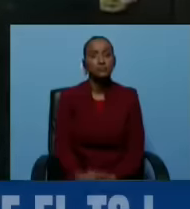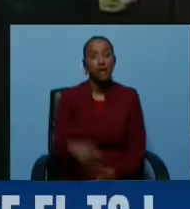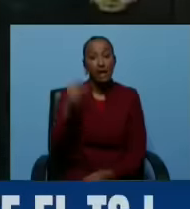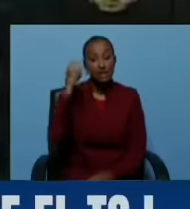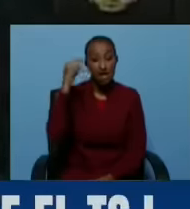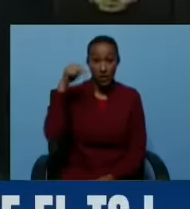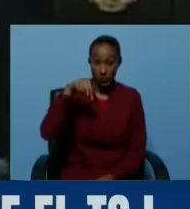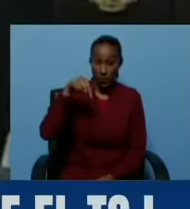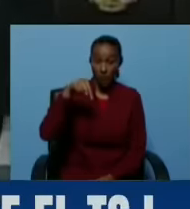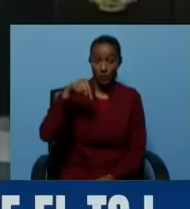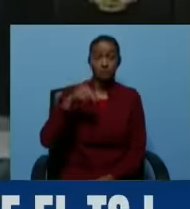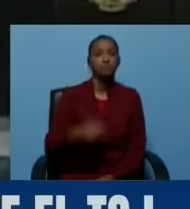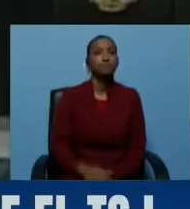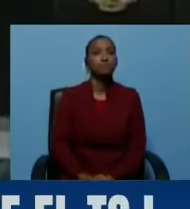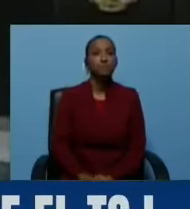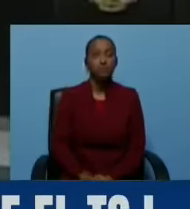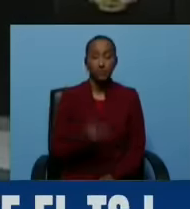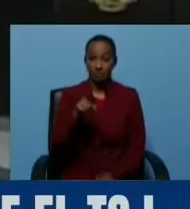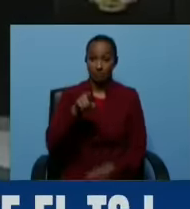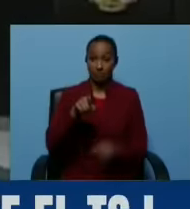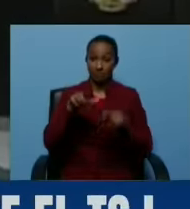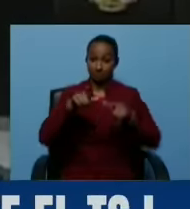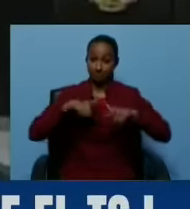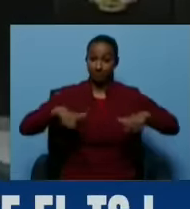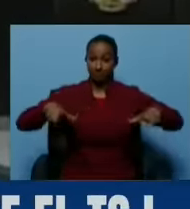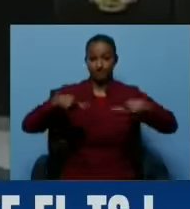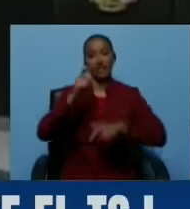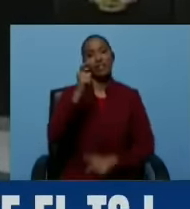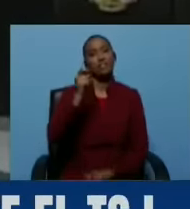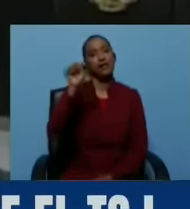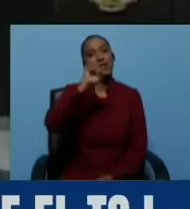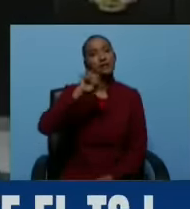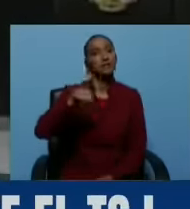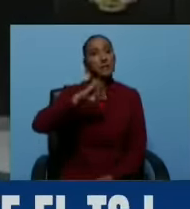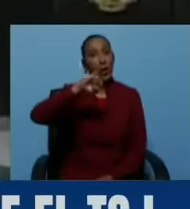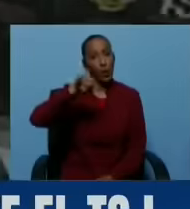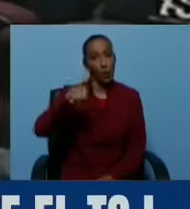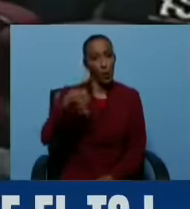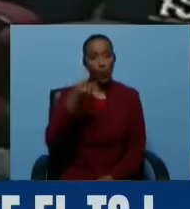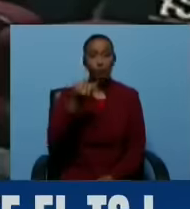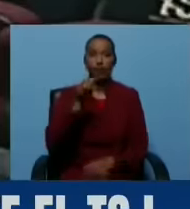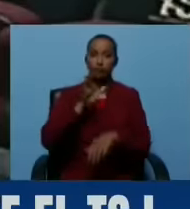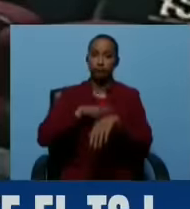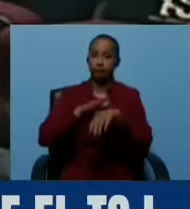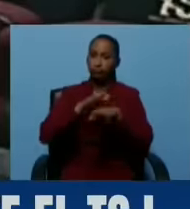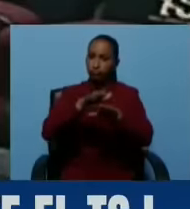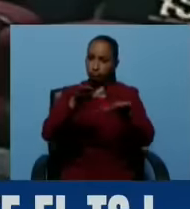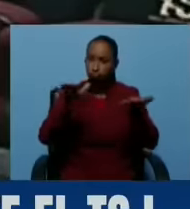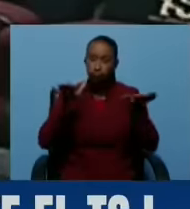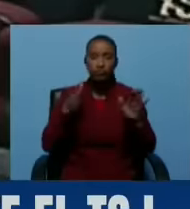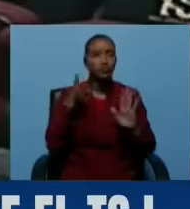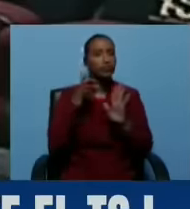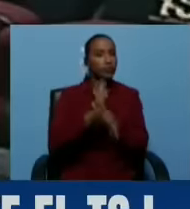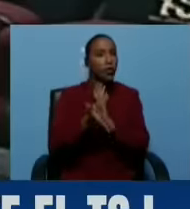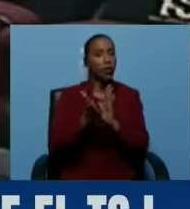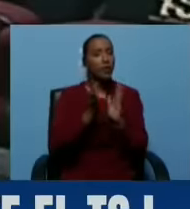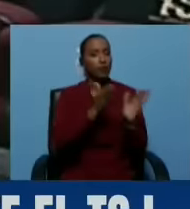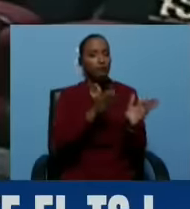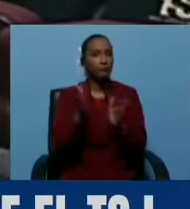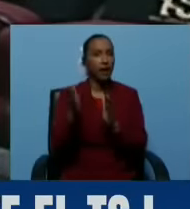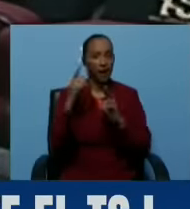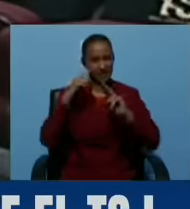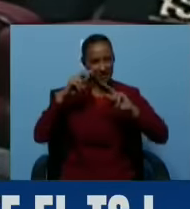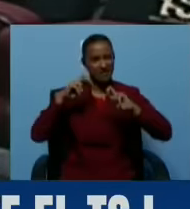acá, luego que la sala electoral hiciera estas convocatorias a todos los involucrados en este proceso de investigación que adelanta.